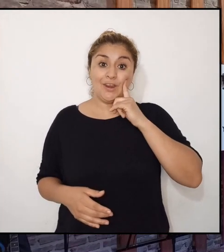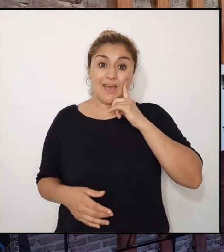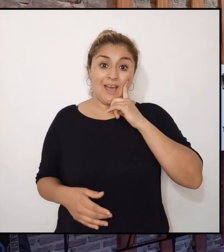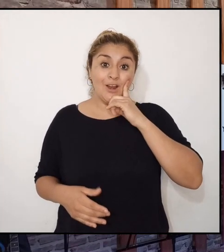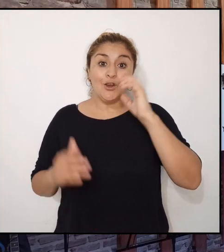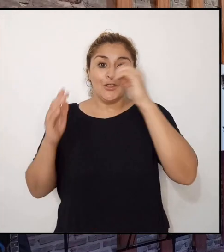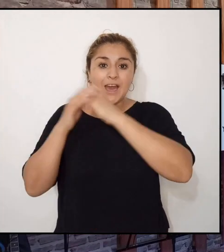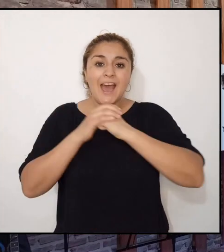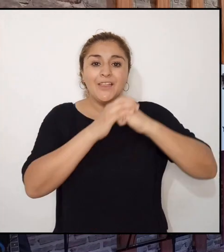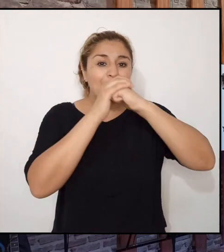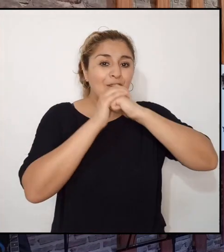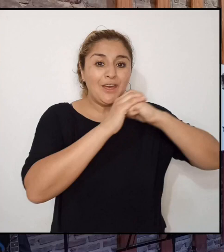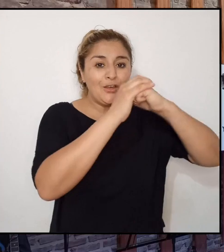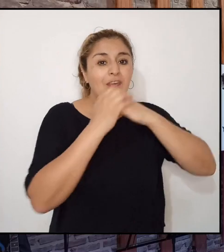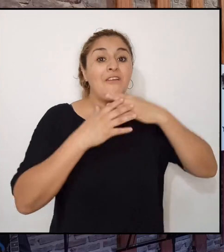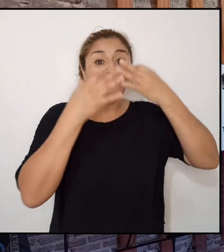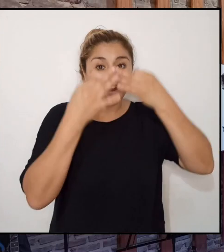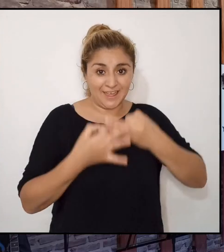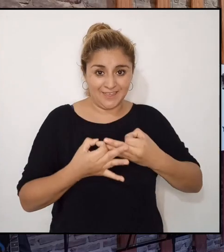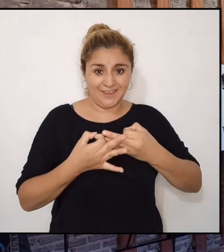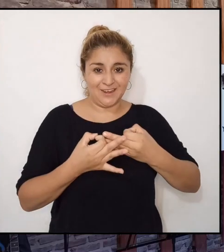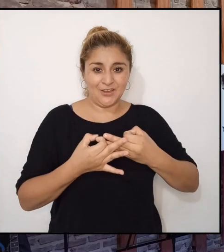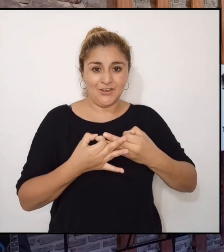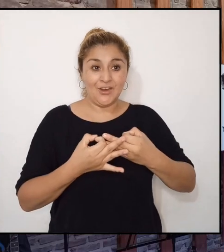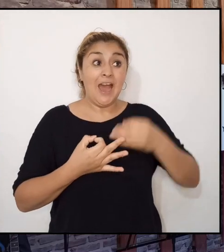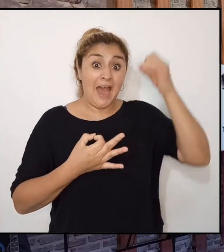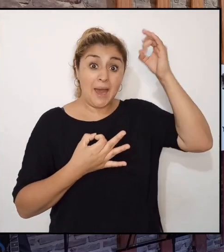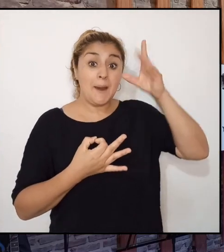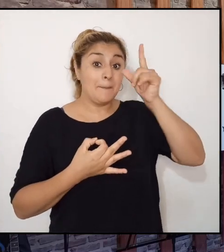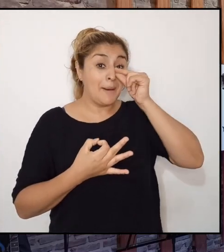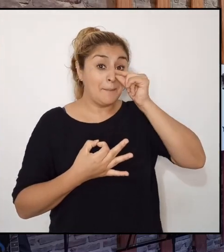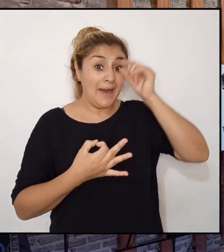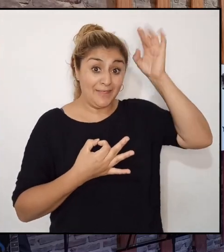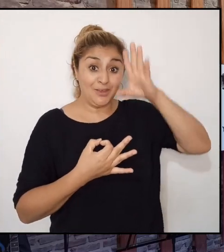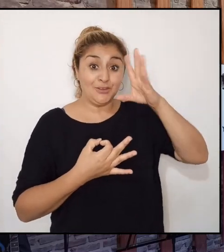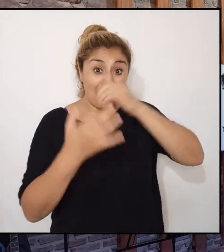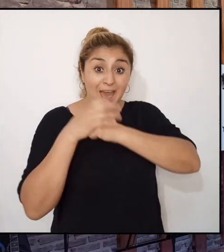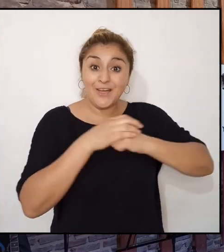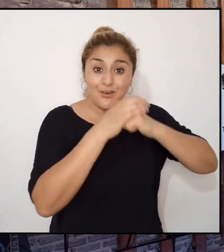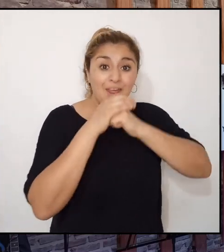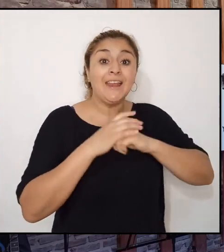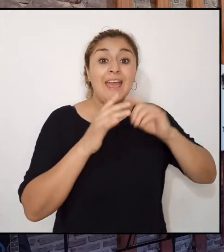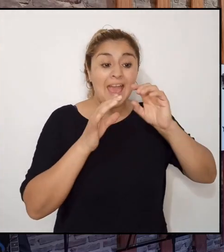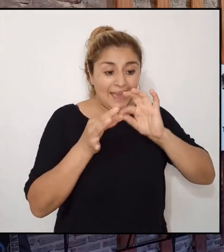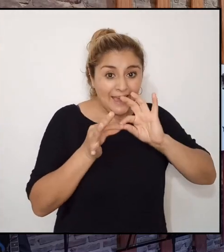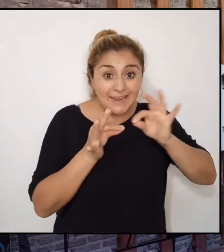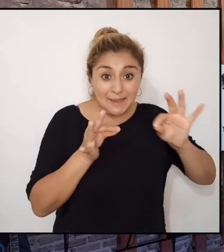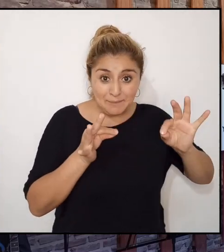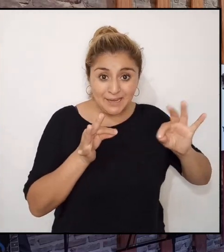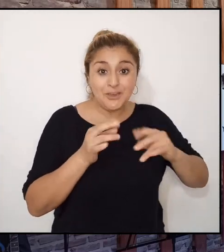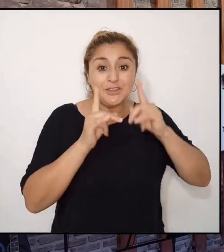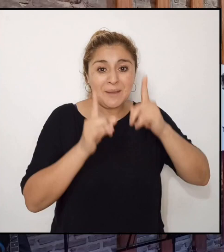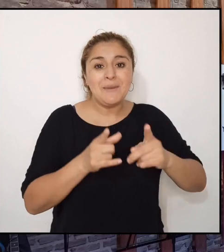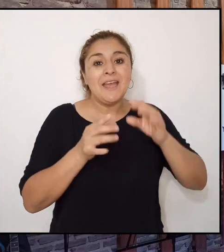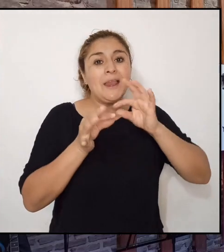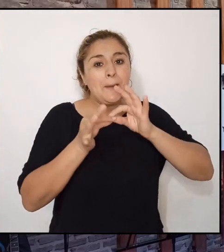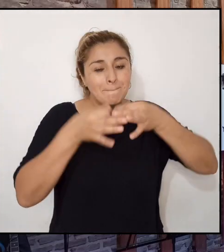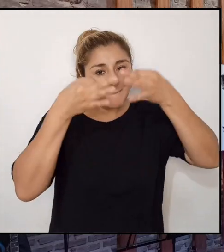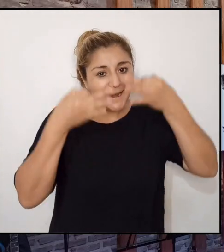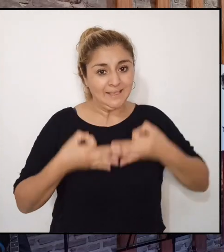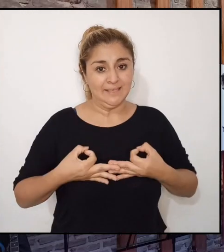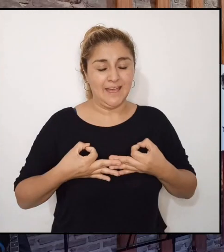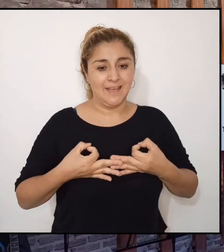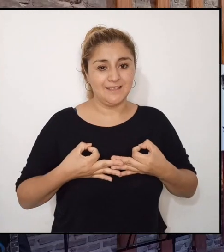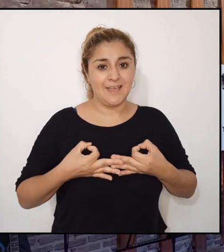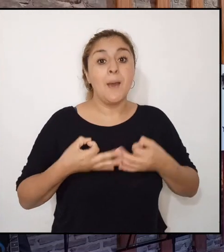Padre en espíritu y en verdad, porque también el Padre tales